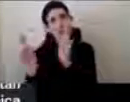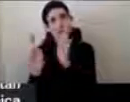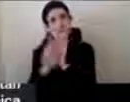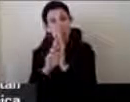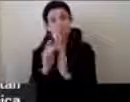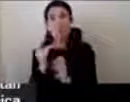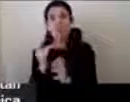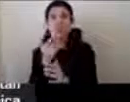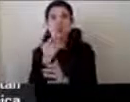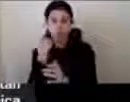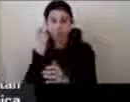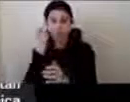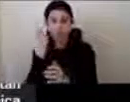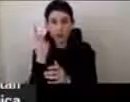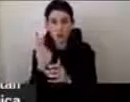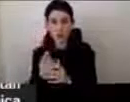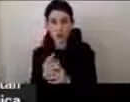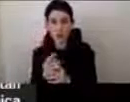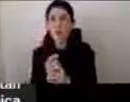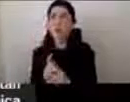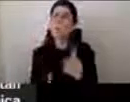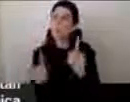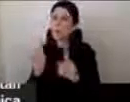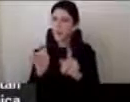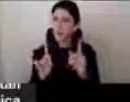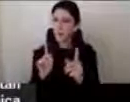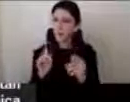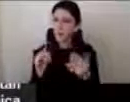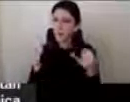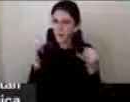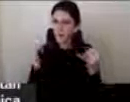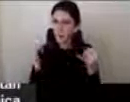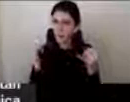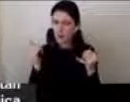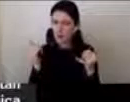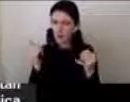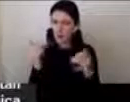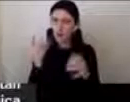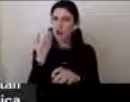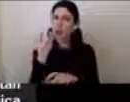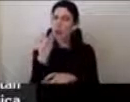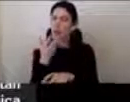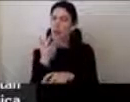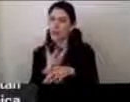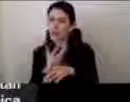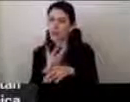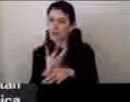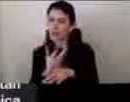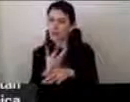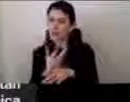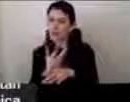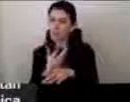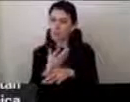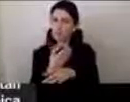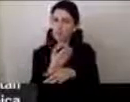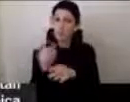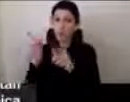entender. Dependiendo del juego, en estos juegos habrá una alta o una baja interacción entre los jugadores.